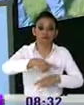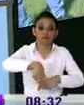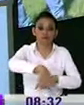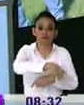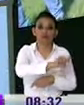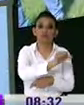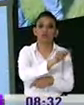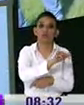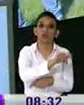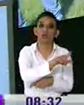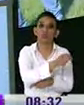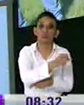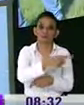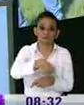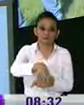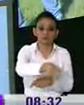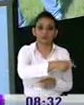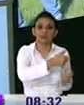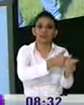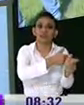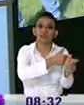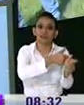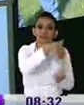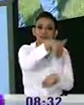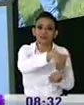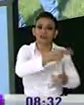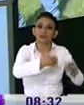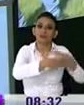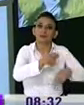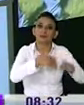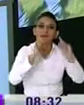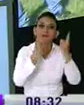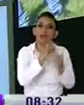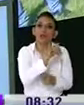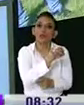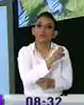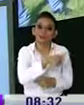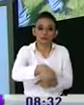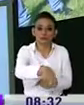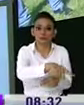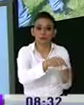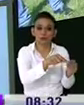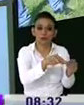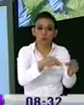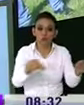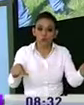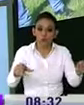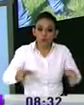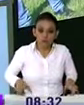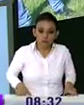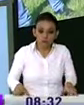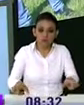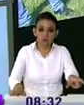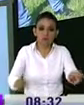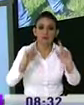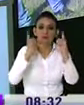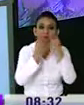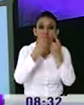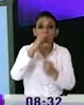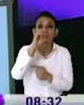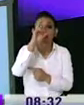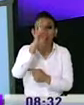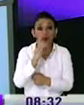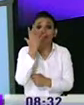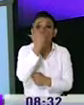eso? Ese redondel es cerca del San Luis Shopping, ahí a la vuelta. Ese bulevar de Santa Clara es realmente lindísimo y